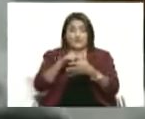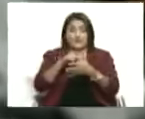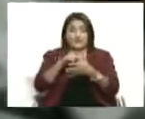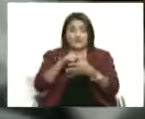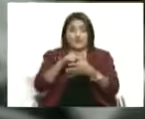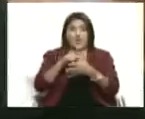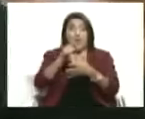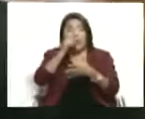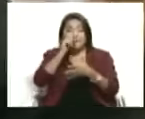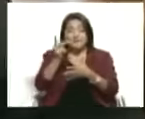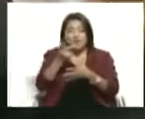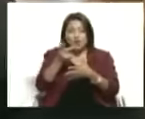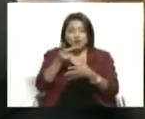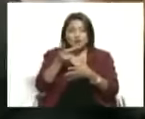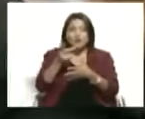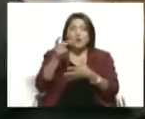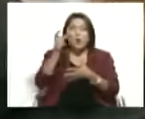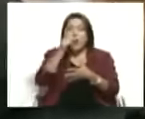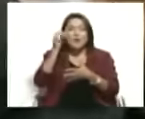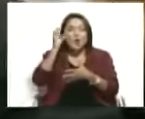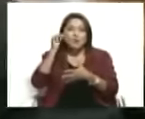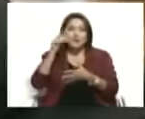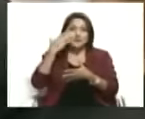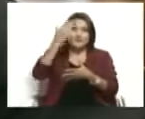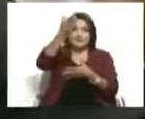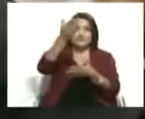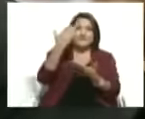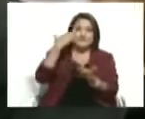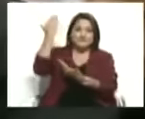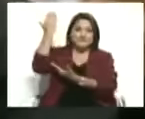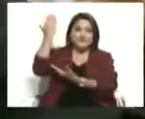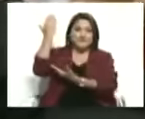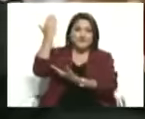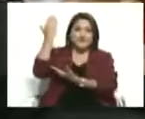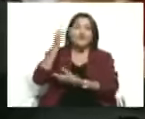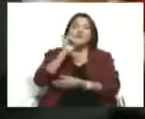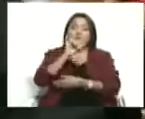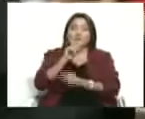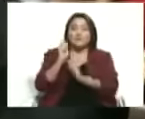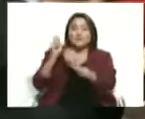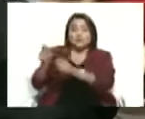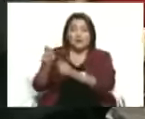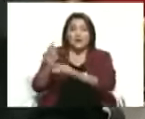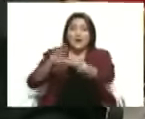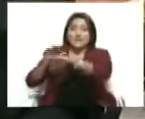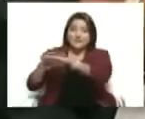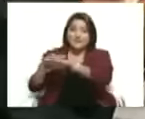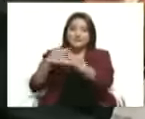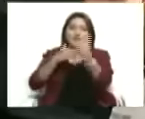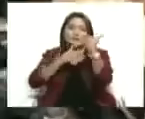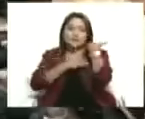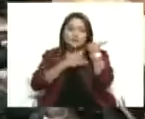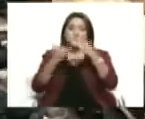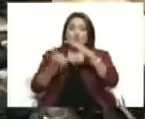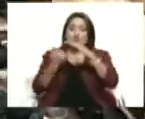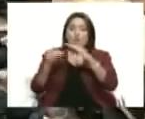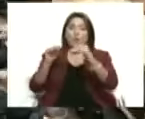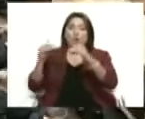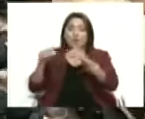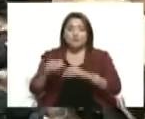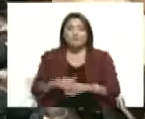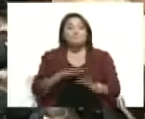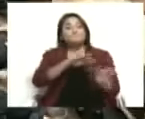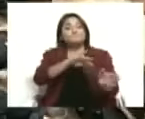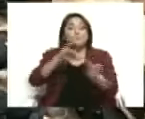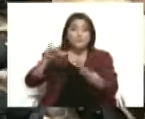los diputados Nixon Maniglia, Luis Eduardo Martínez y Miguel Salazar. Para informar al